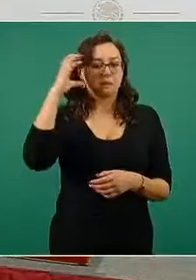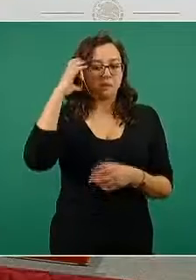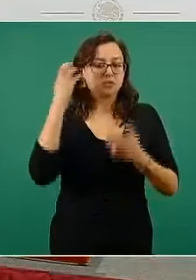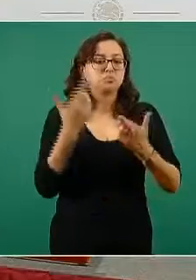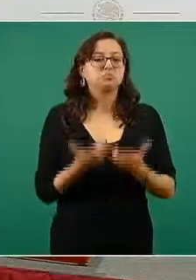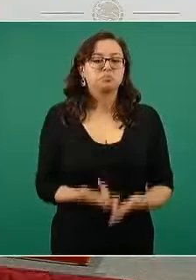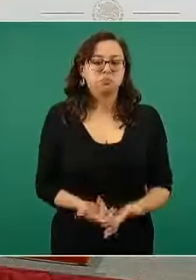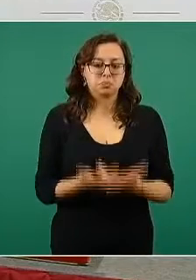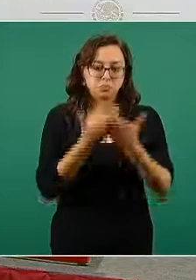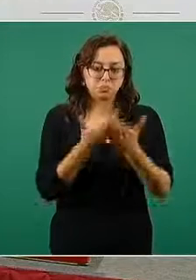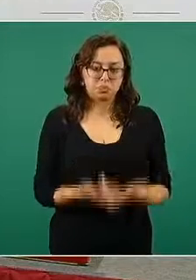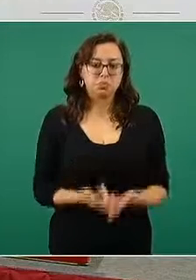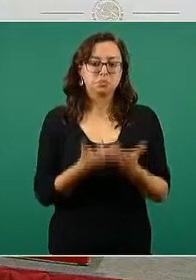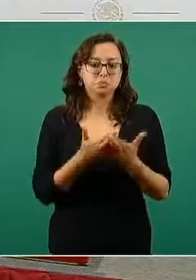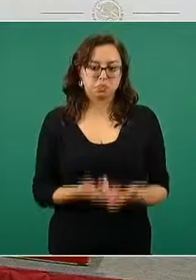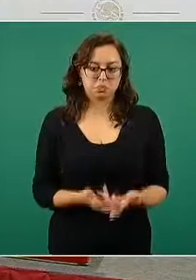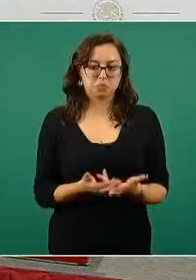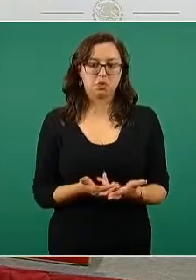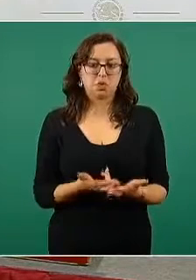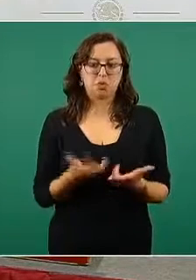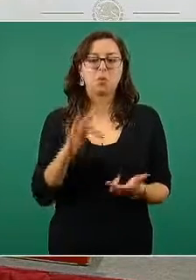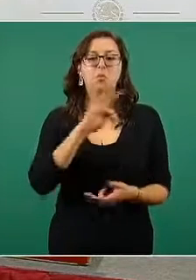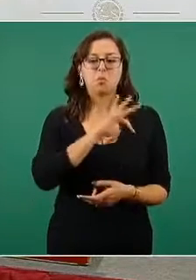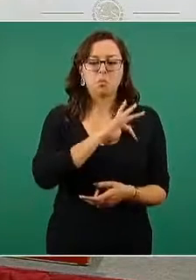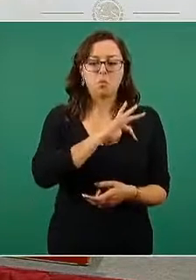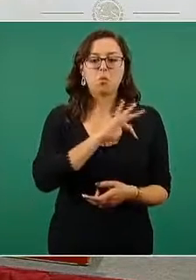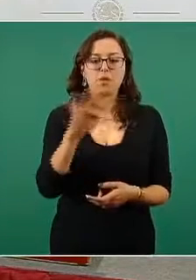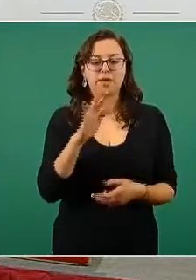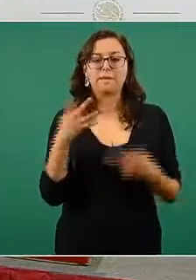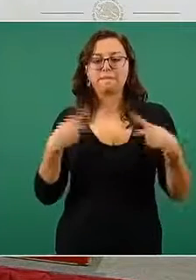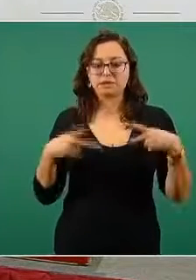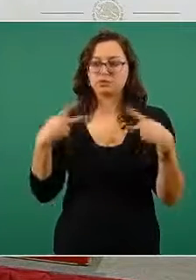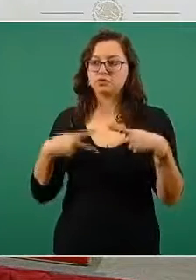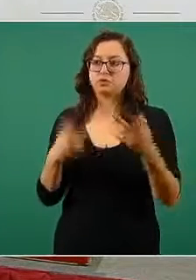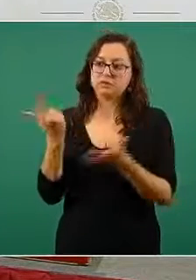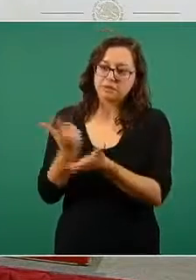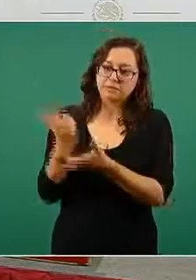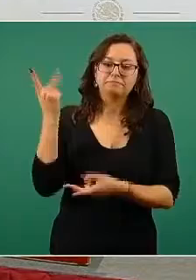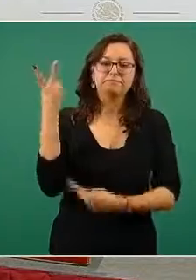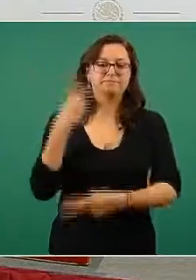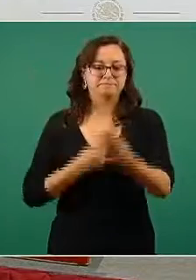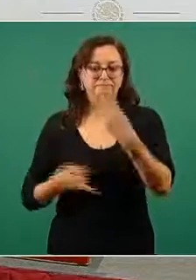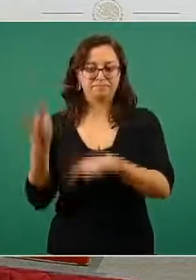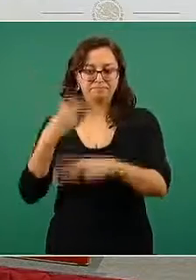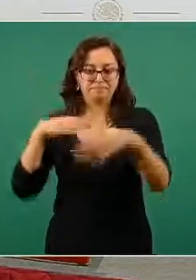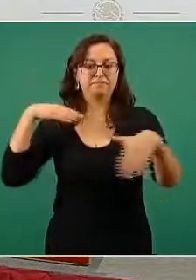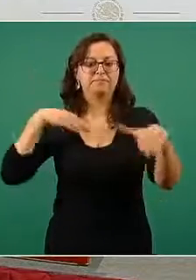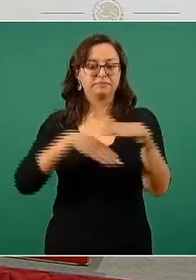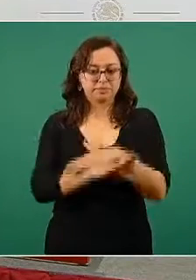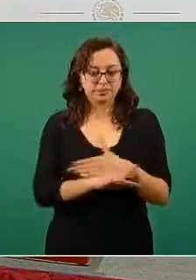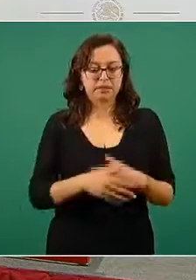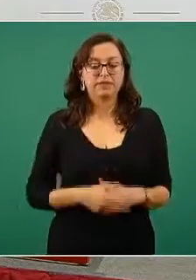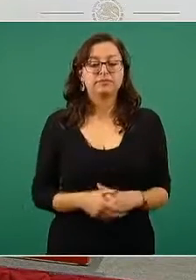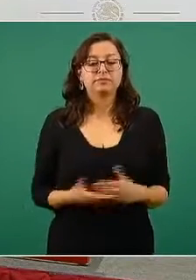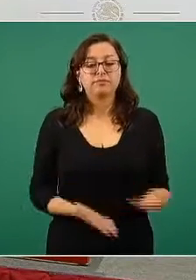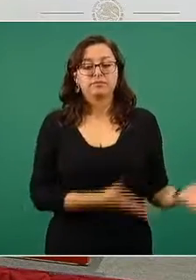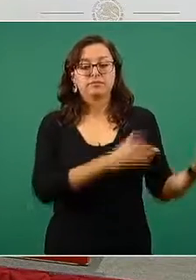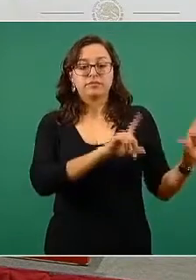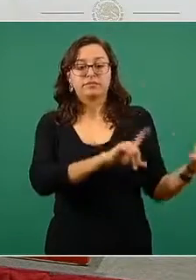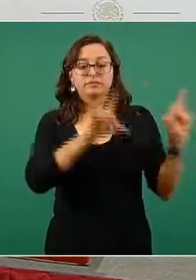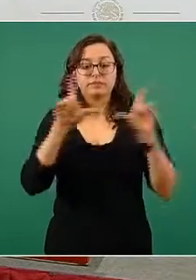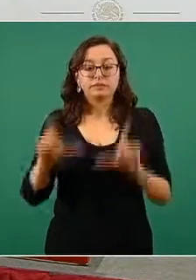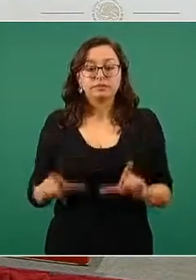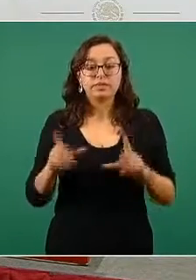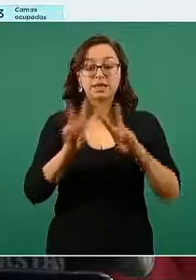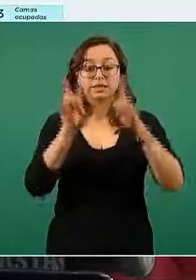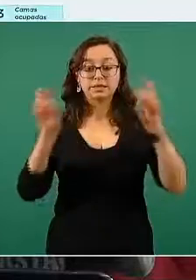su caso o en su momento recibir a los pacientes graves. Si vemos la siguiente diapositiva, donde tenemos ahora el enfoque de las